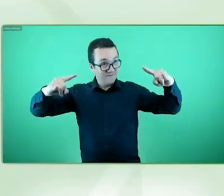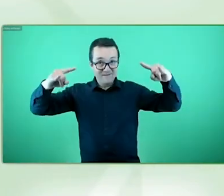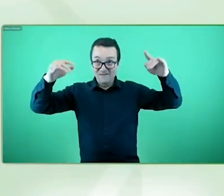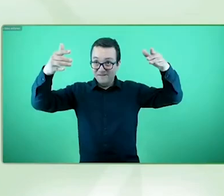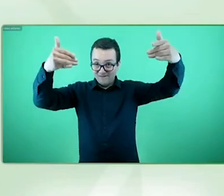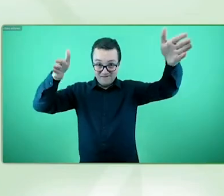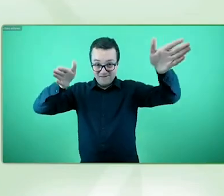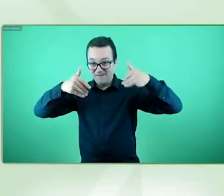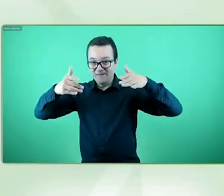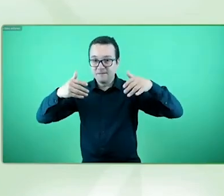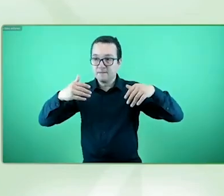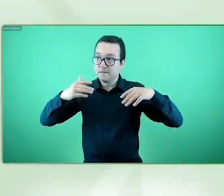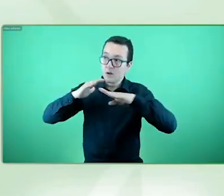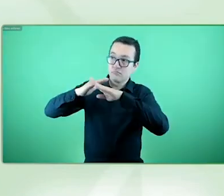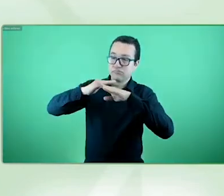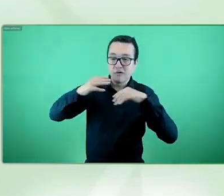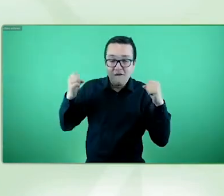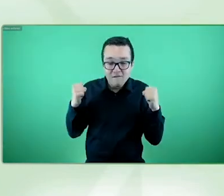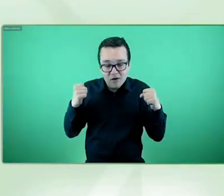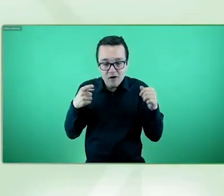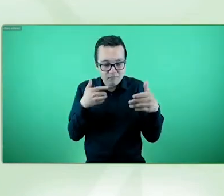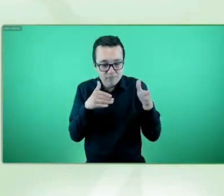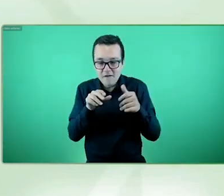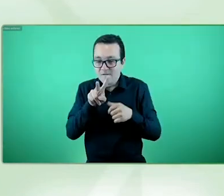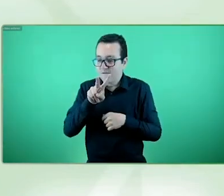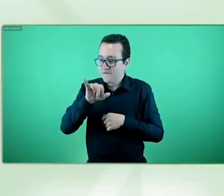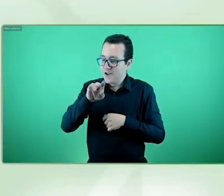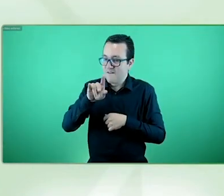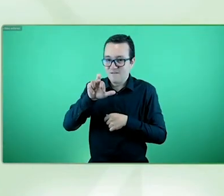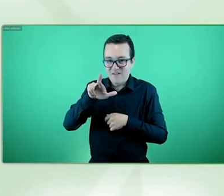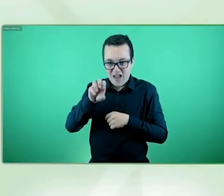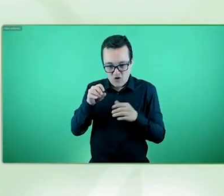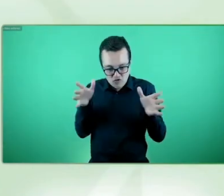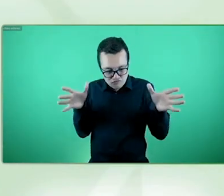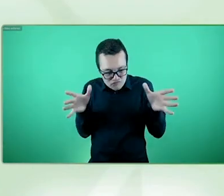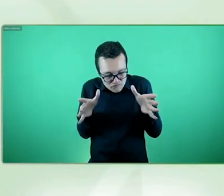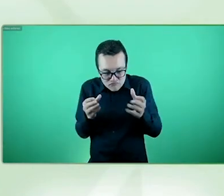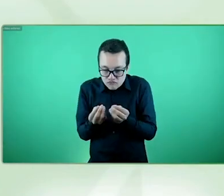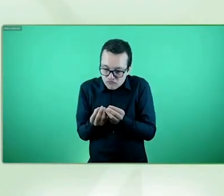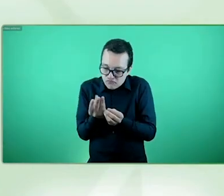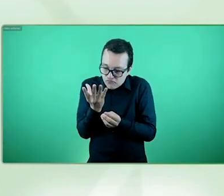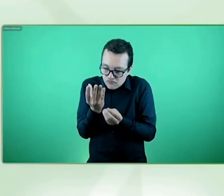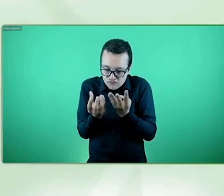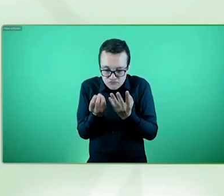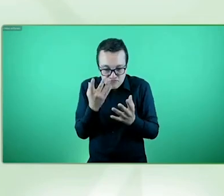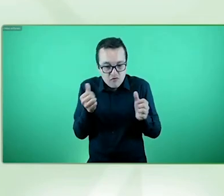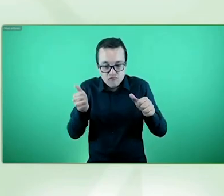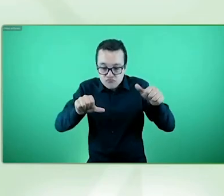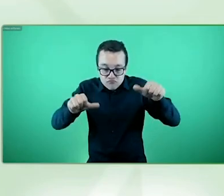Bueno, ¿qué actividades desarrolla la cooperativa? Además de poder